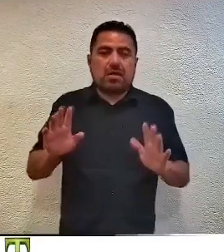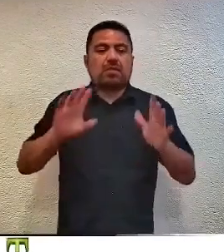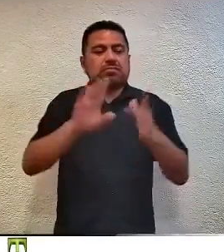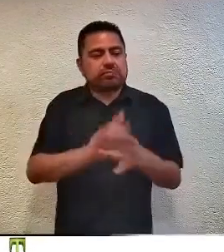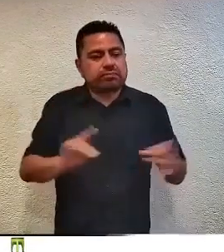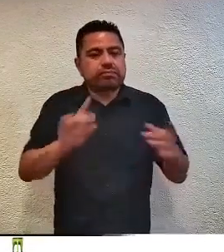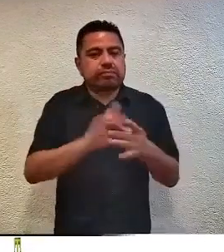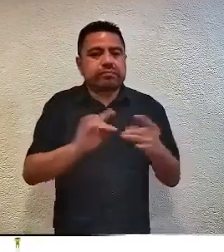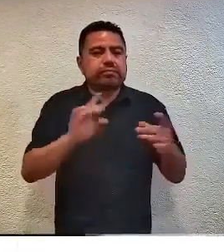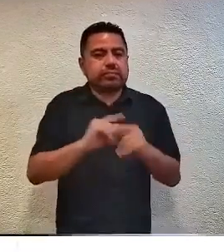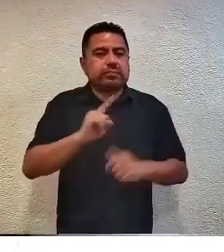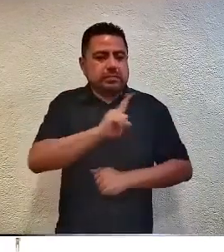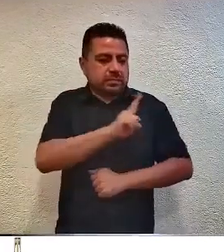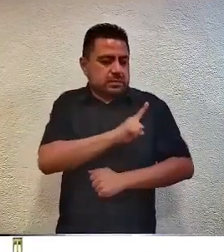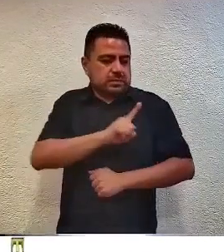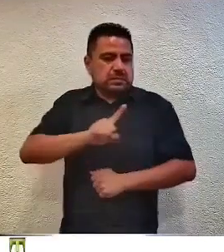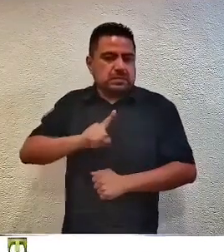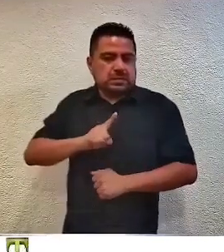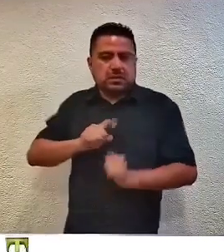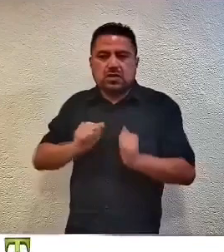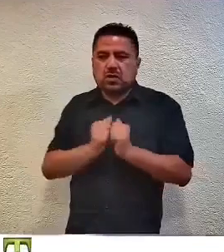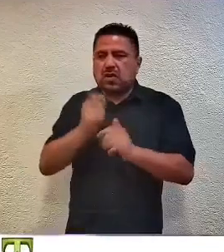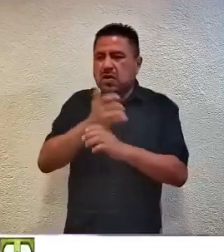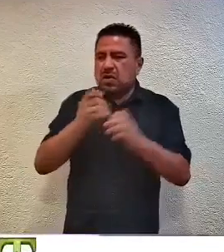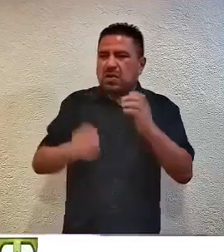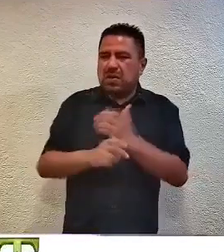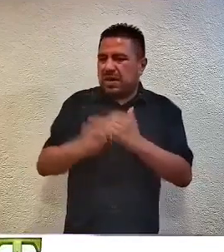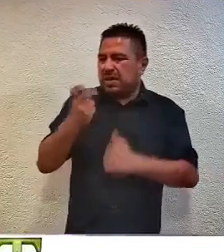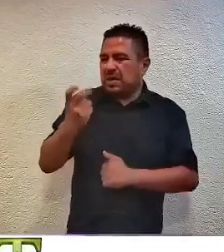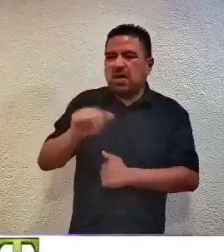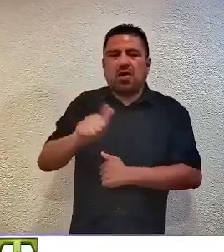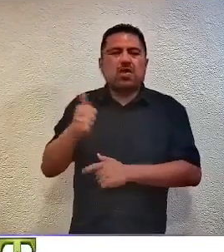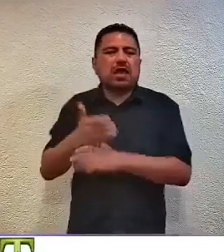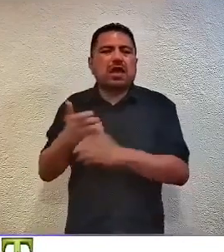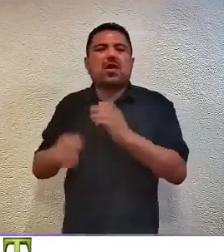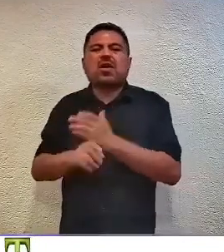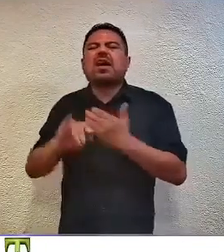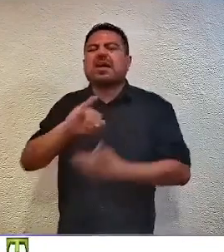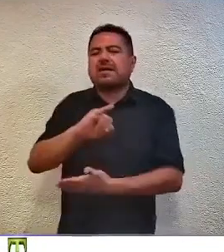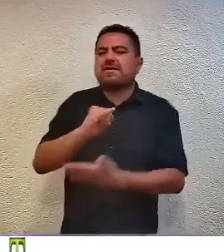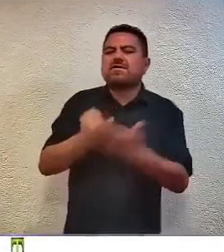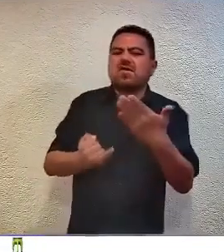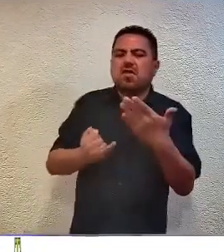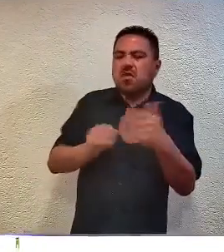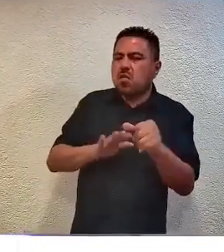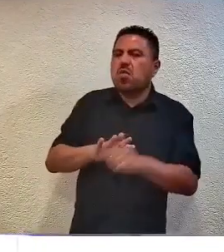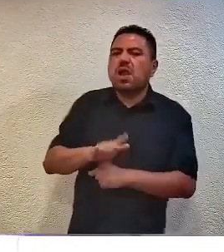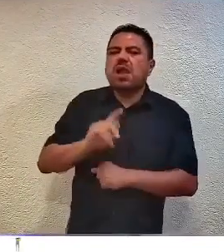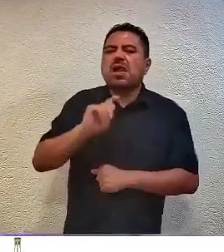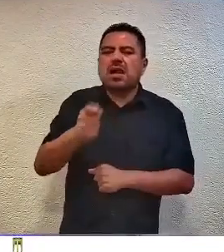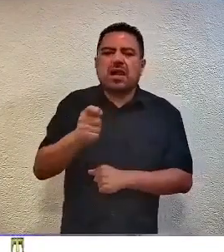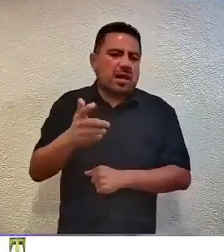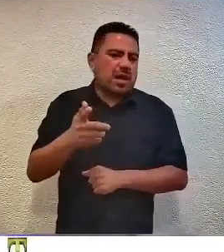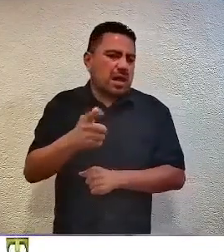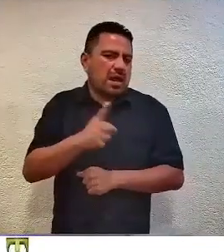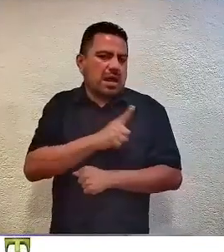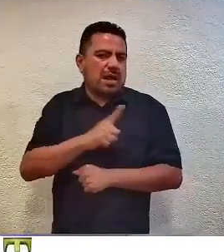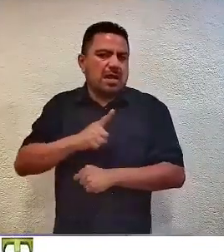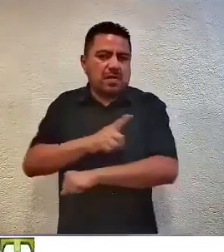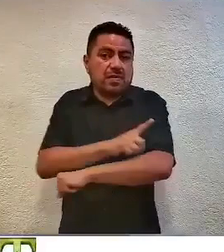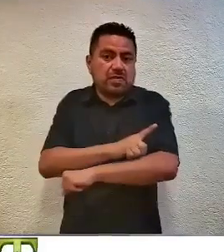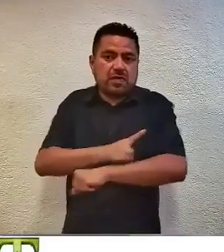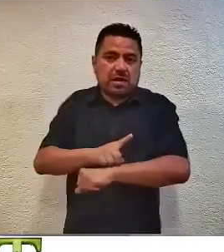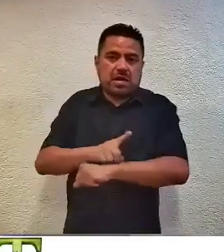comentó que había que allegarse de esos elementos y, entre otros, un informe de los que habían sido los delegados